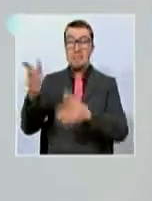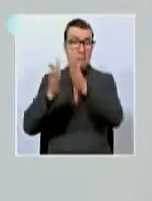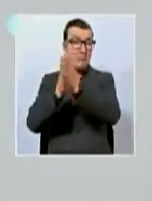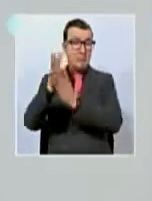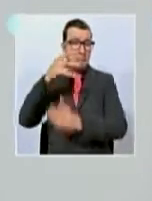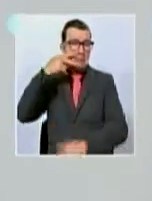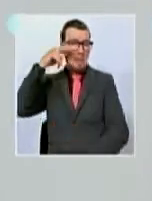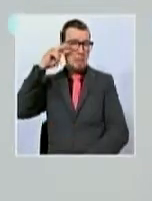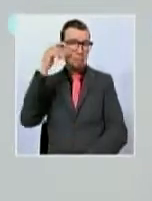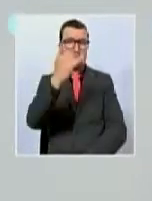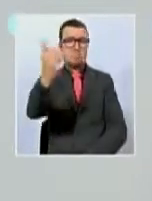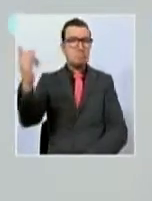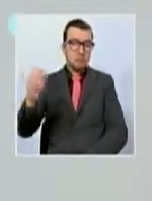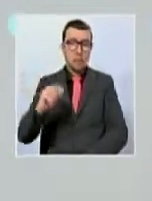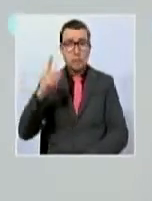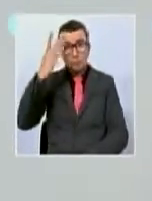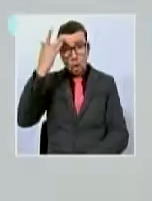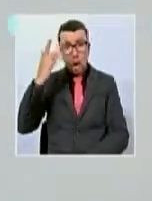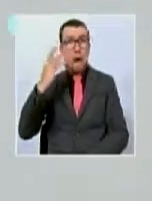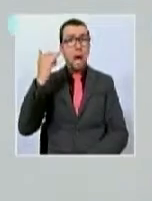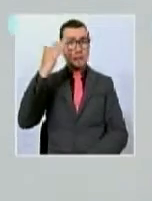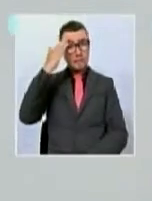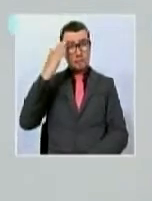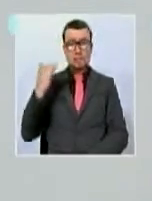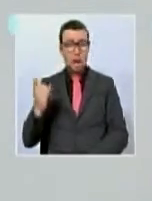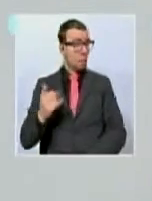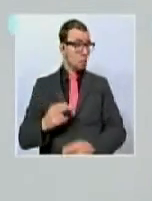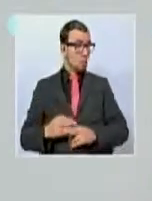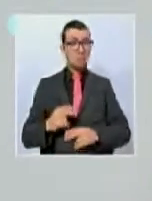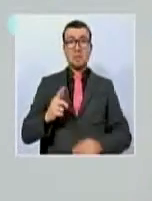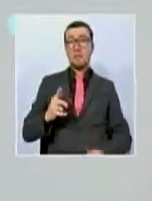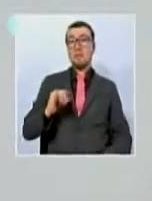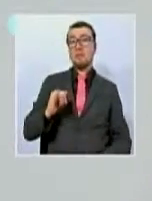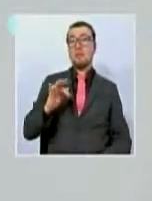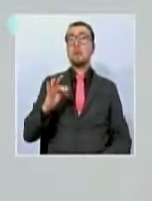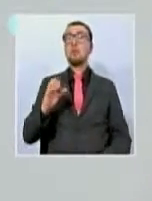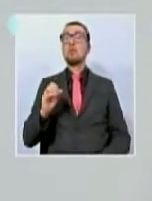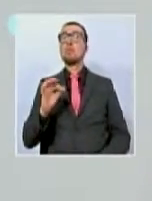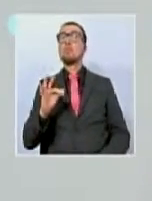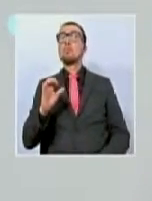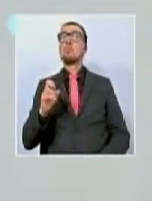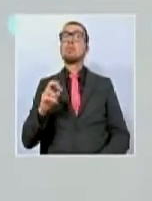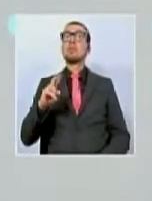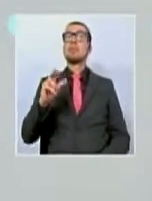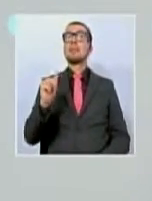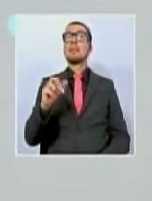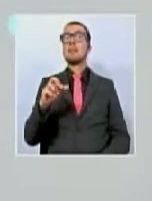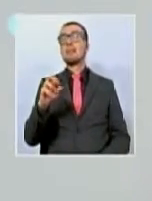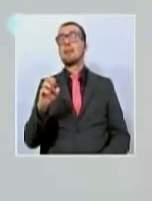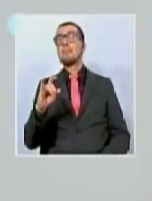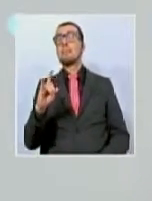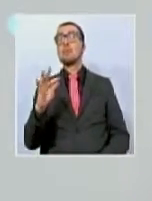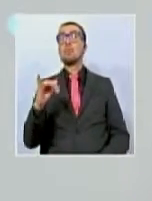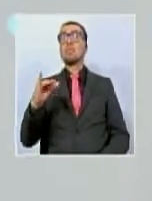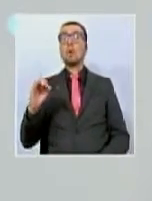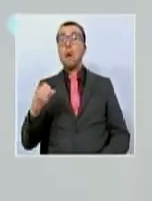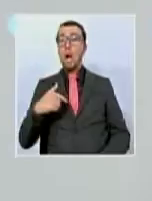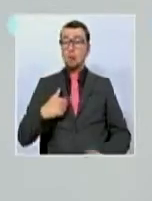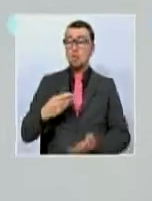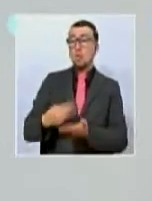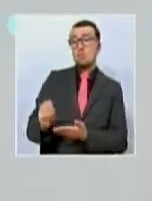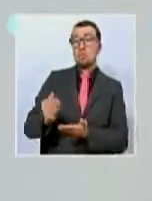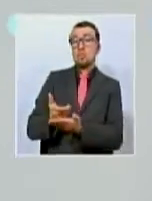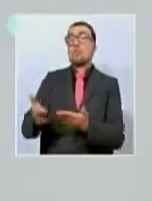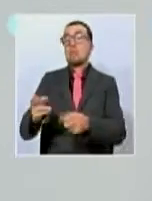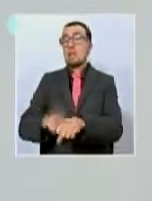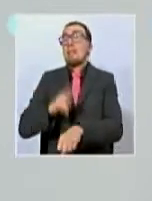inescrupulosas. ¿Por qué? Porque saben que a la voz de fitoterapéutico las personas lógicamente van a adquirir los productos. Lo